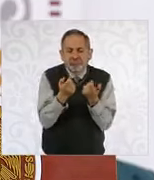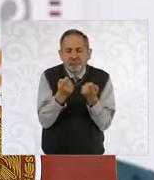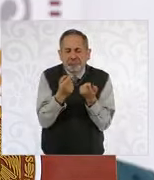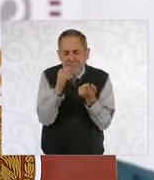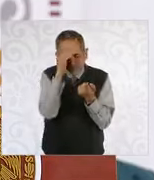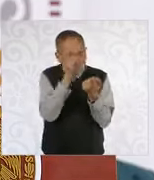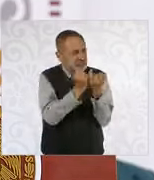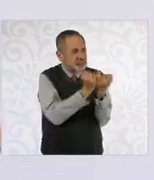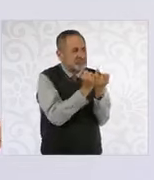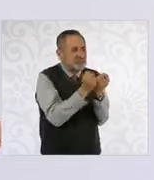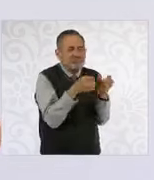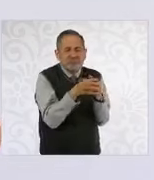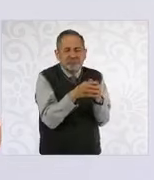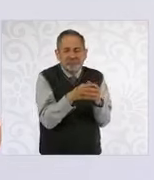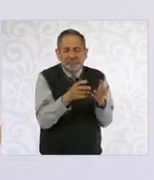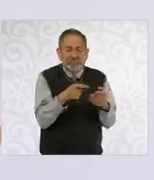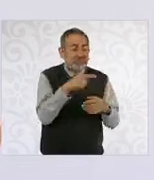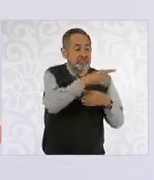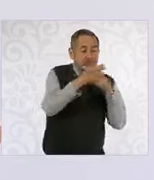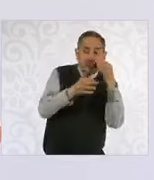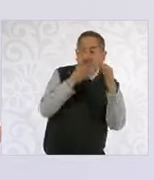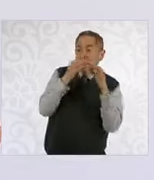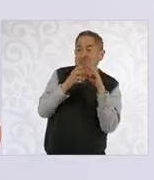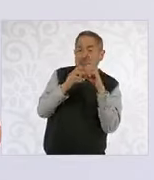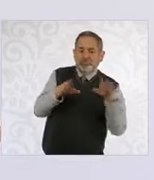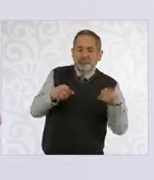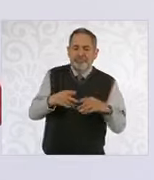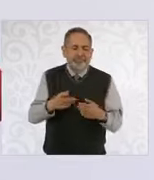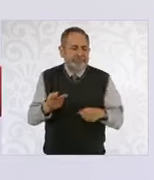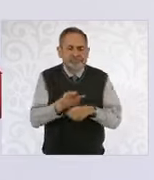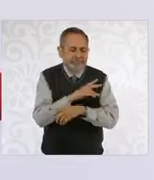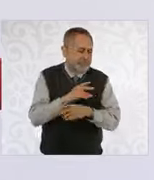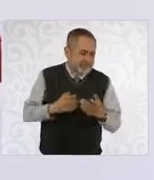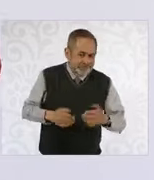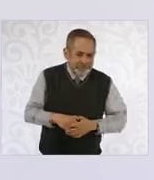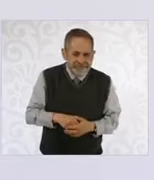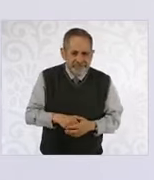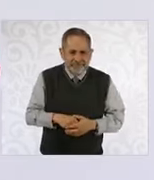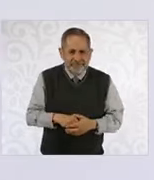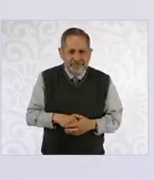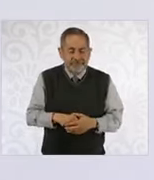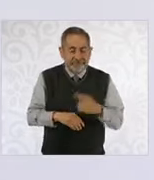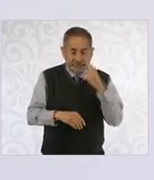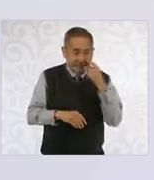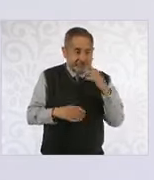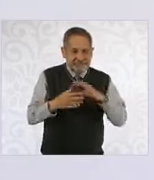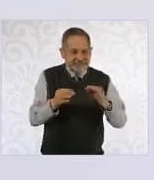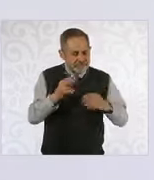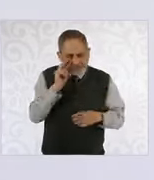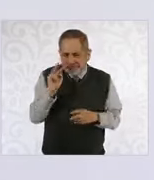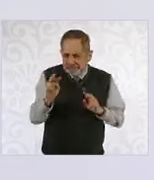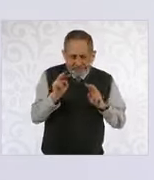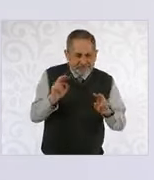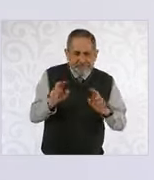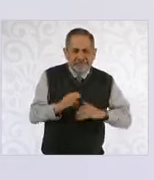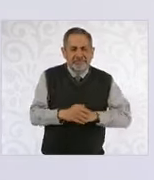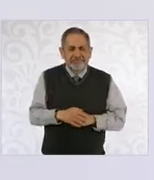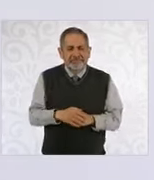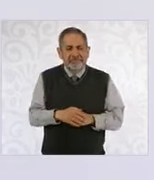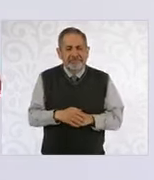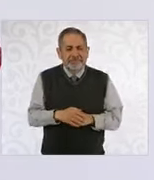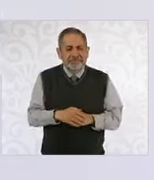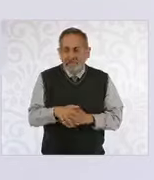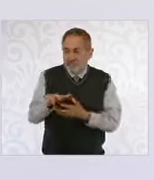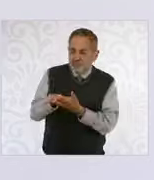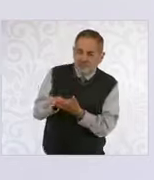lo que pasa a veces en los medios de comunicación es que cuando hay un, cuando uno ve los que están